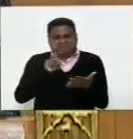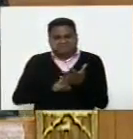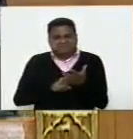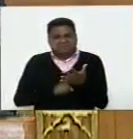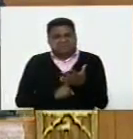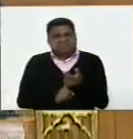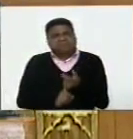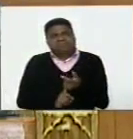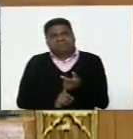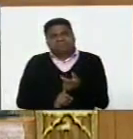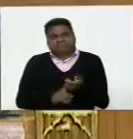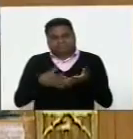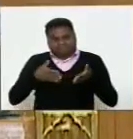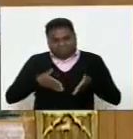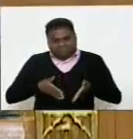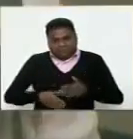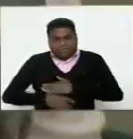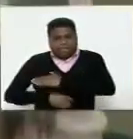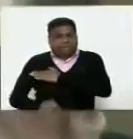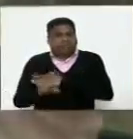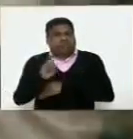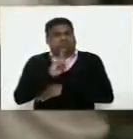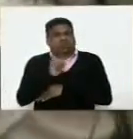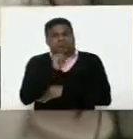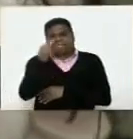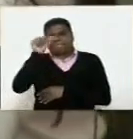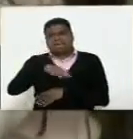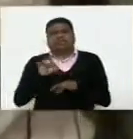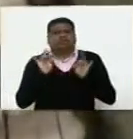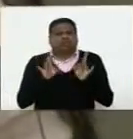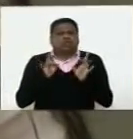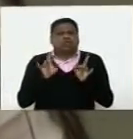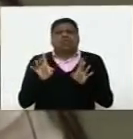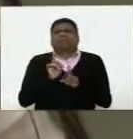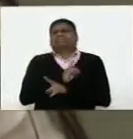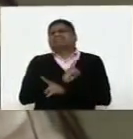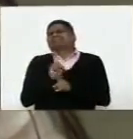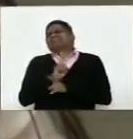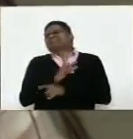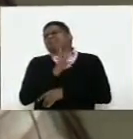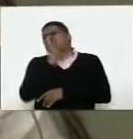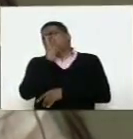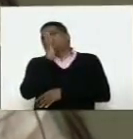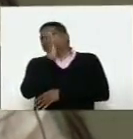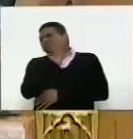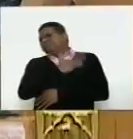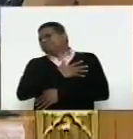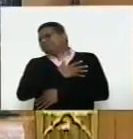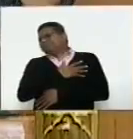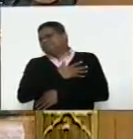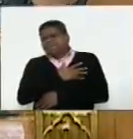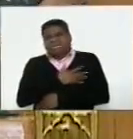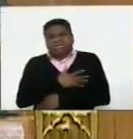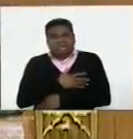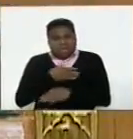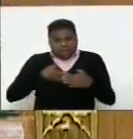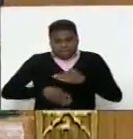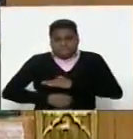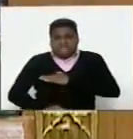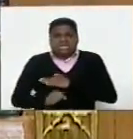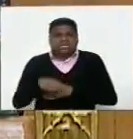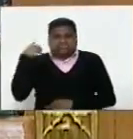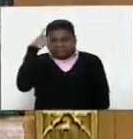el parto no era una tragedia, no era un dolor. Las mujeres paríamos seguras y sin